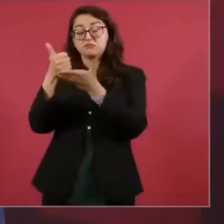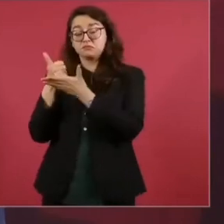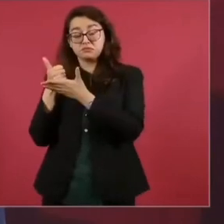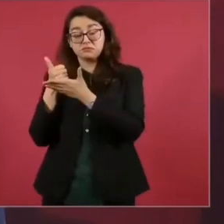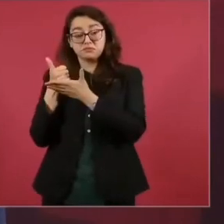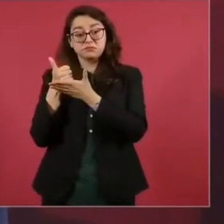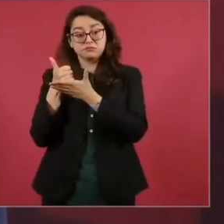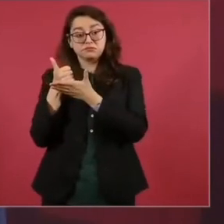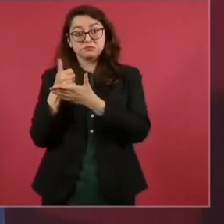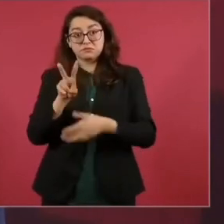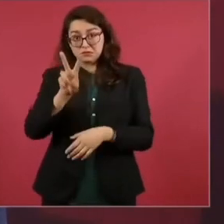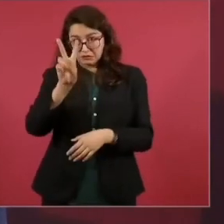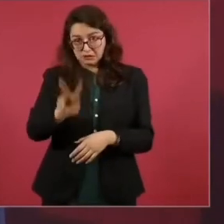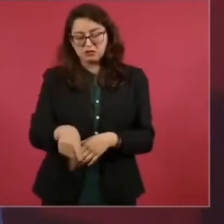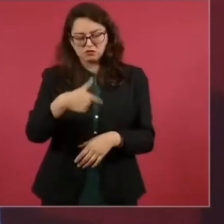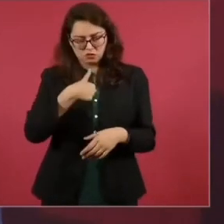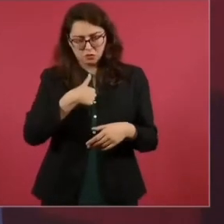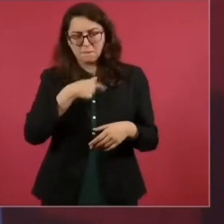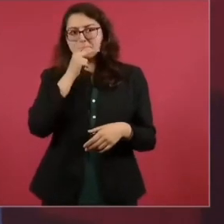que soy un hombre de palabra